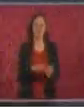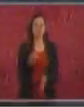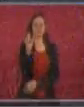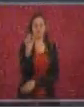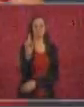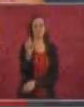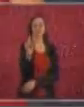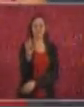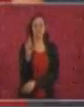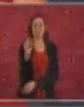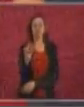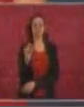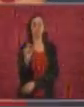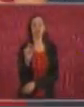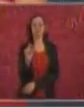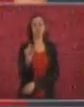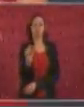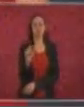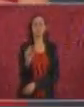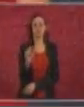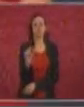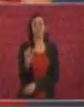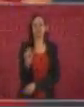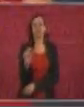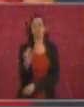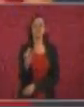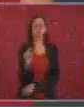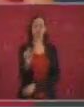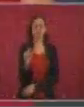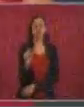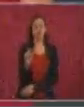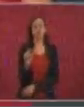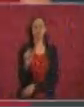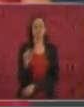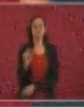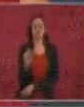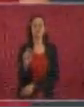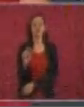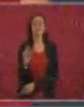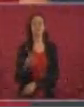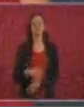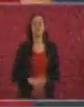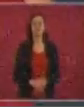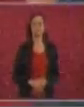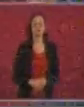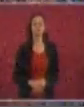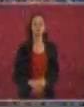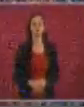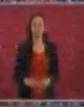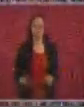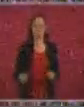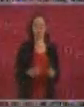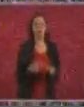al margen de que se reelija o no, su intención es que su partido permanezca,